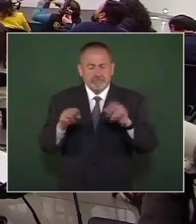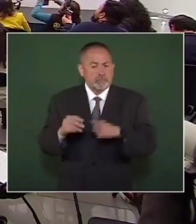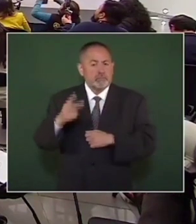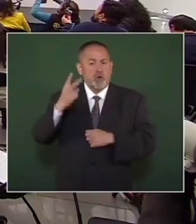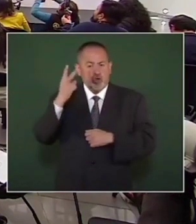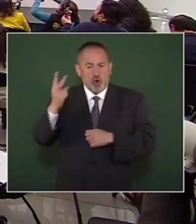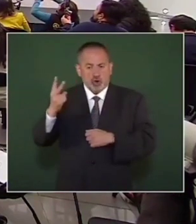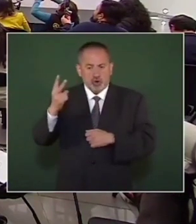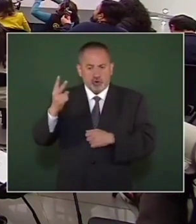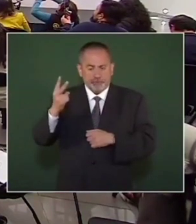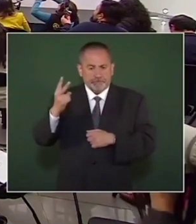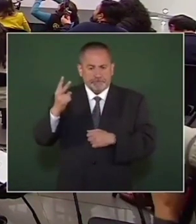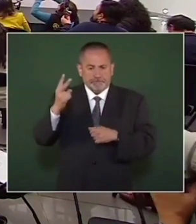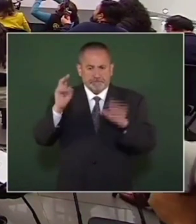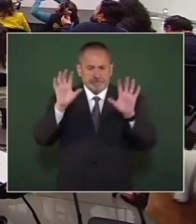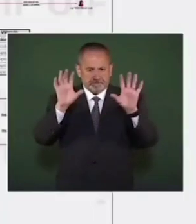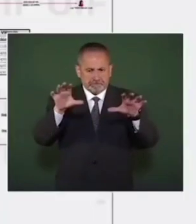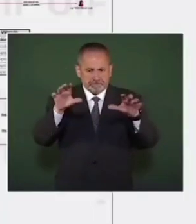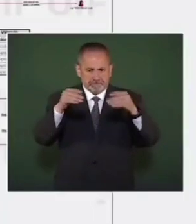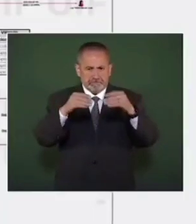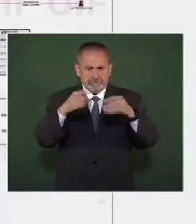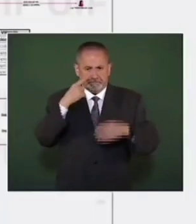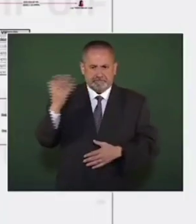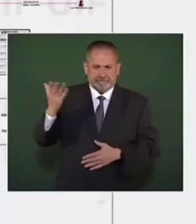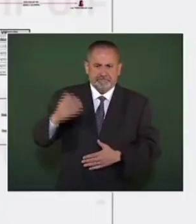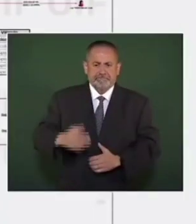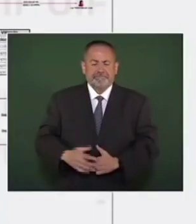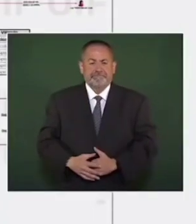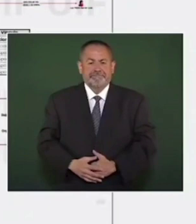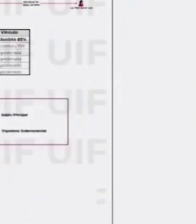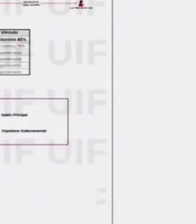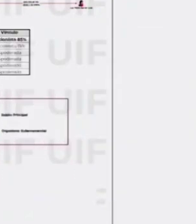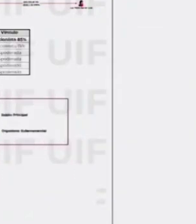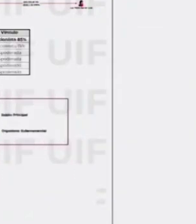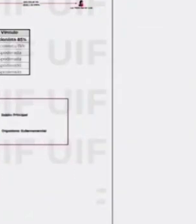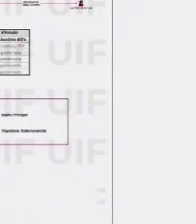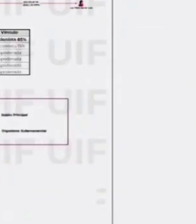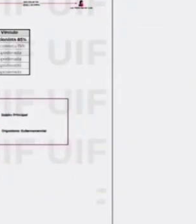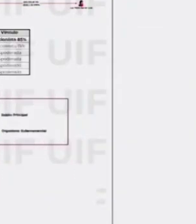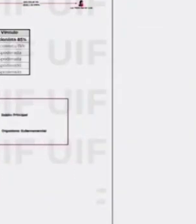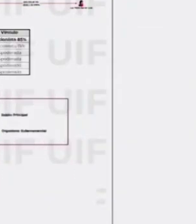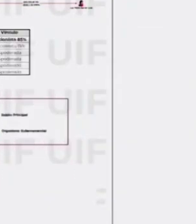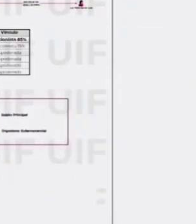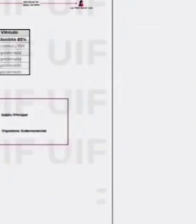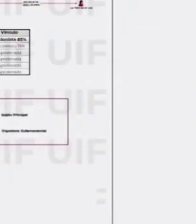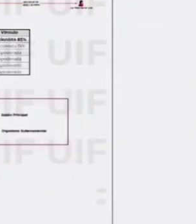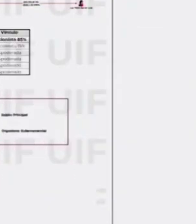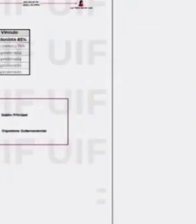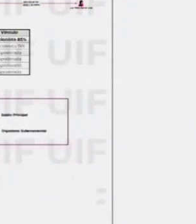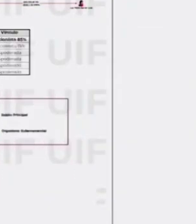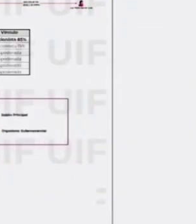grandes partes. La parte de la izquierda es donde está entramado